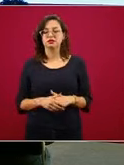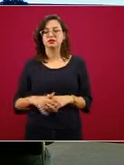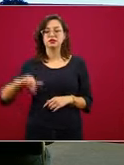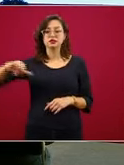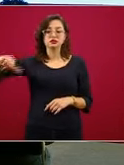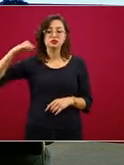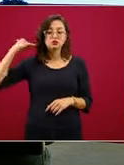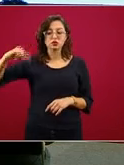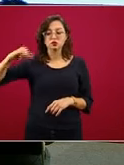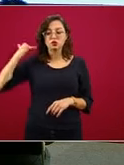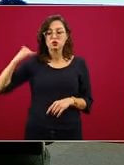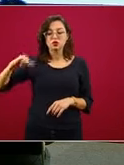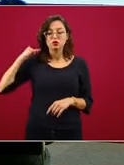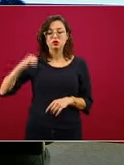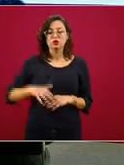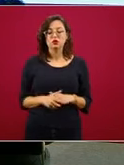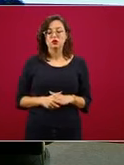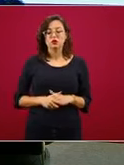Yucatán.